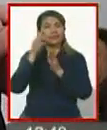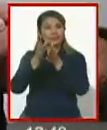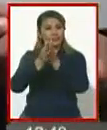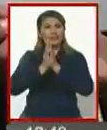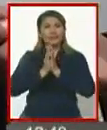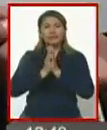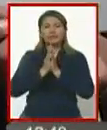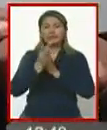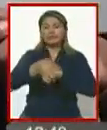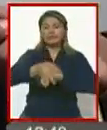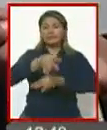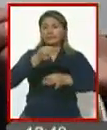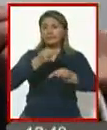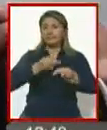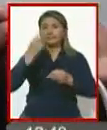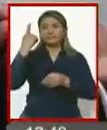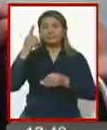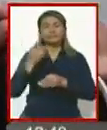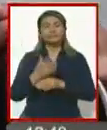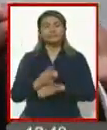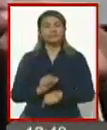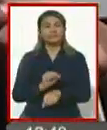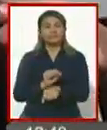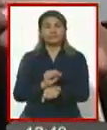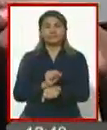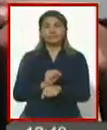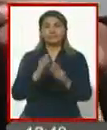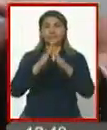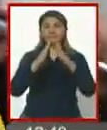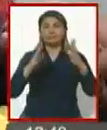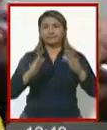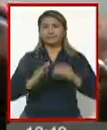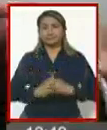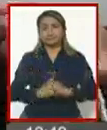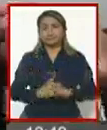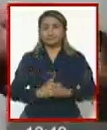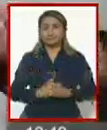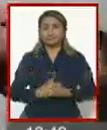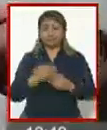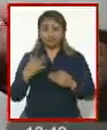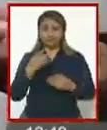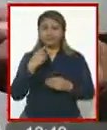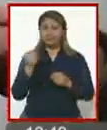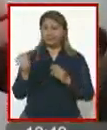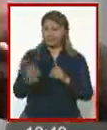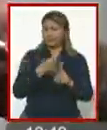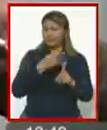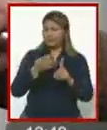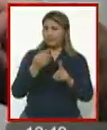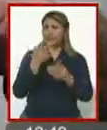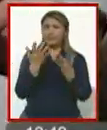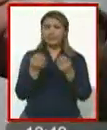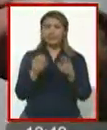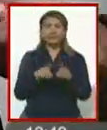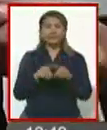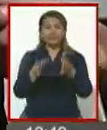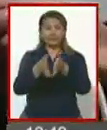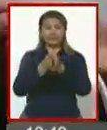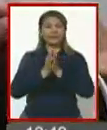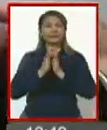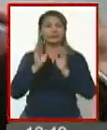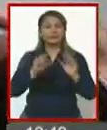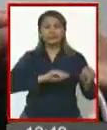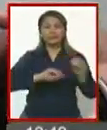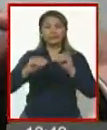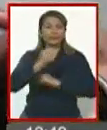pedir una medida sustitutiva como una detención domiciliaria y como él está bastante golpeado, queremos también pedir que pueda